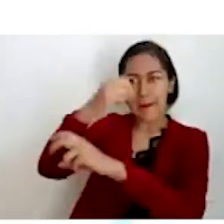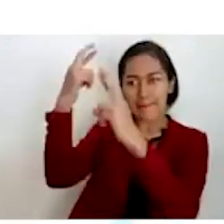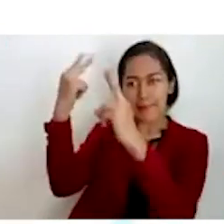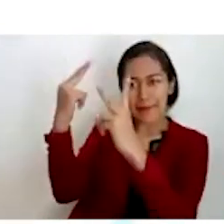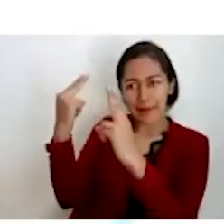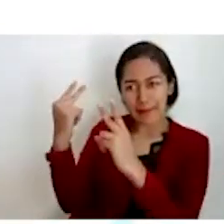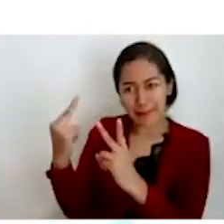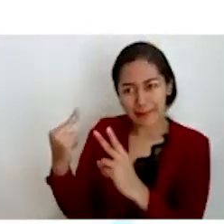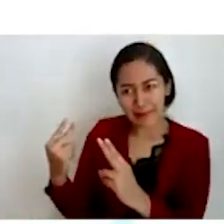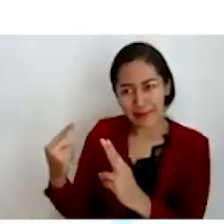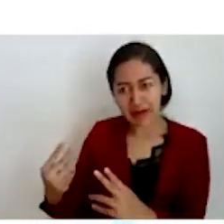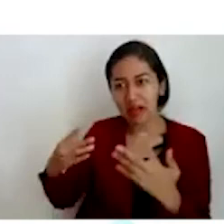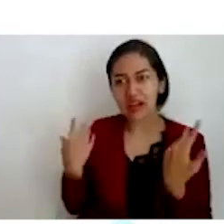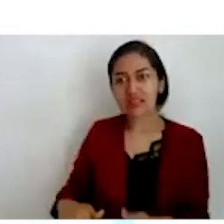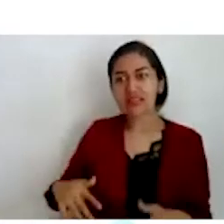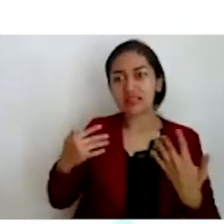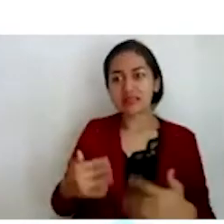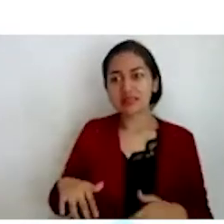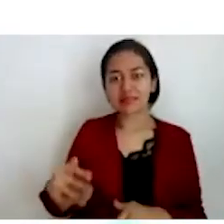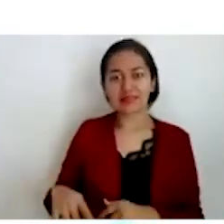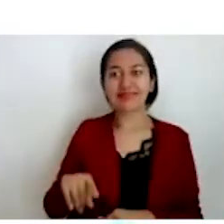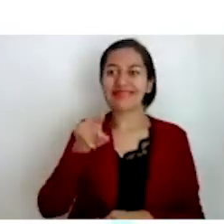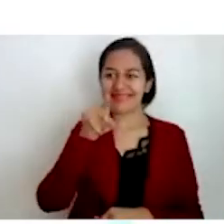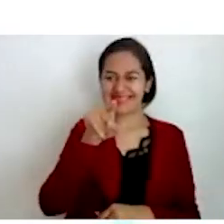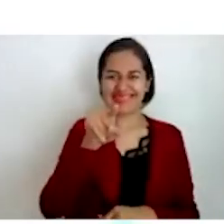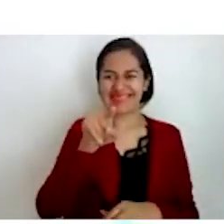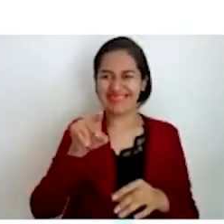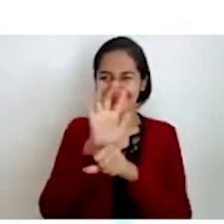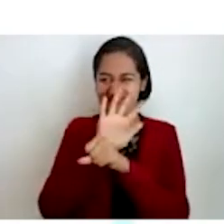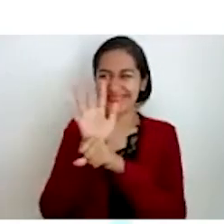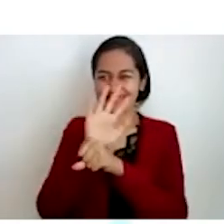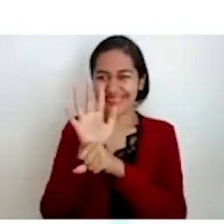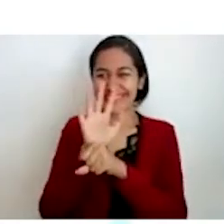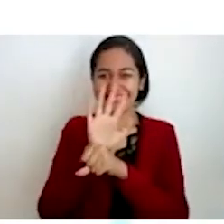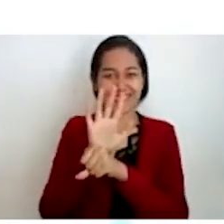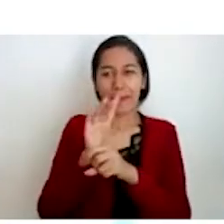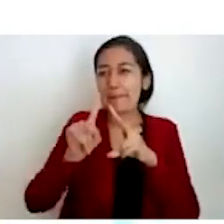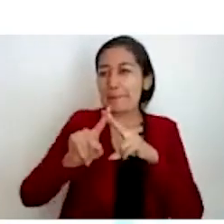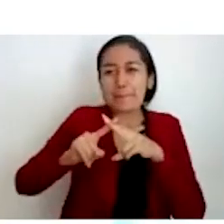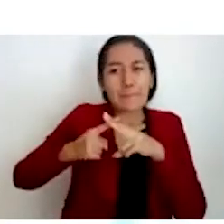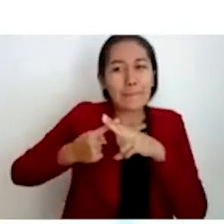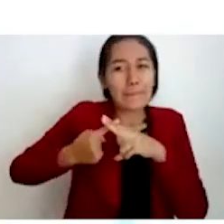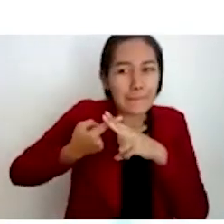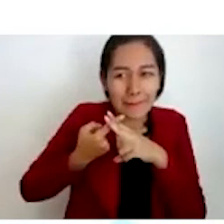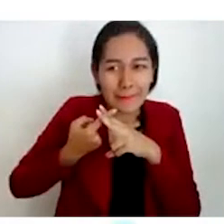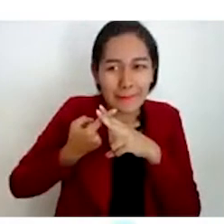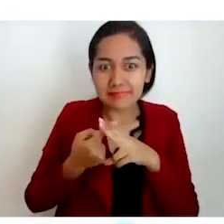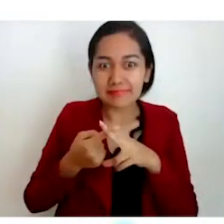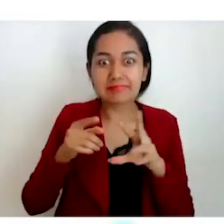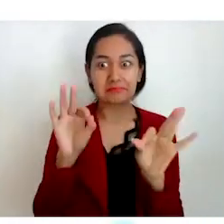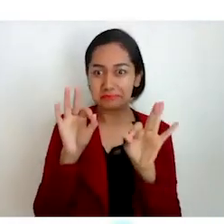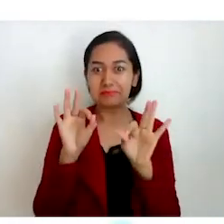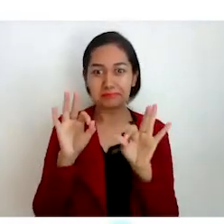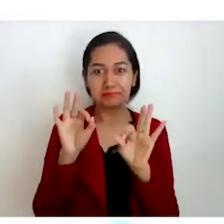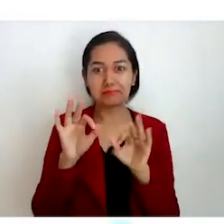Bueno, en todo el estilo hollywoodense, ese es el comienzo de esta película y que lo traje a